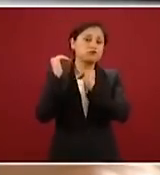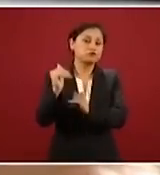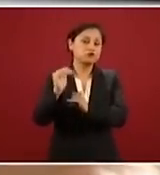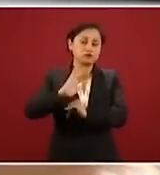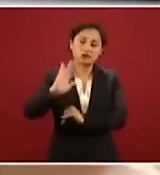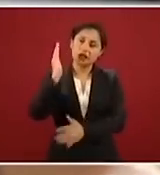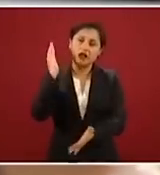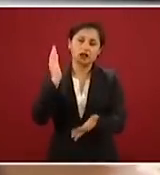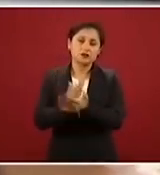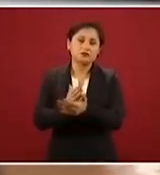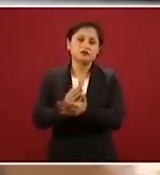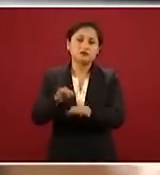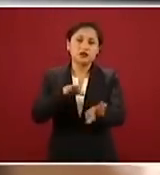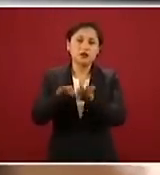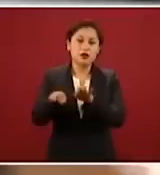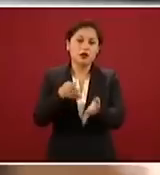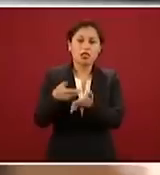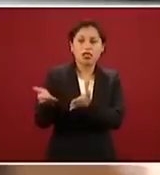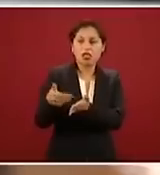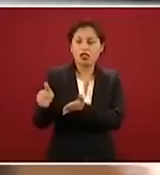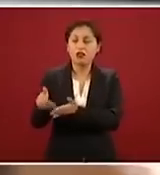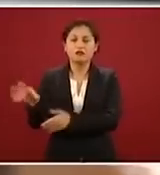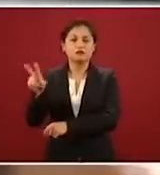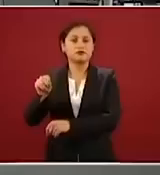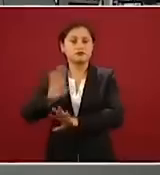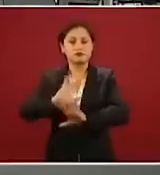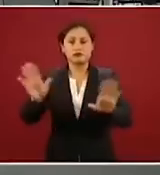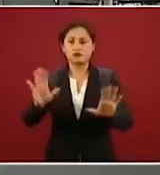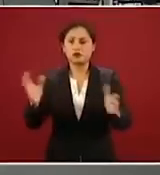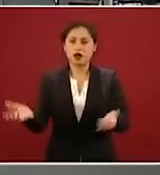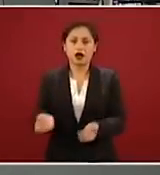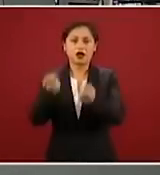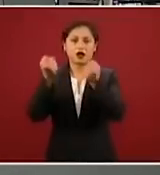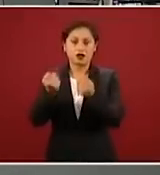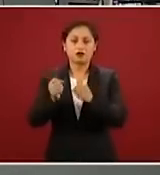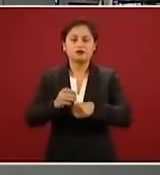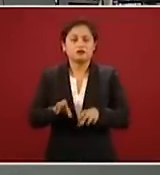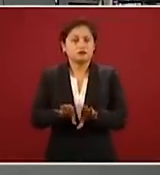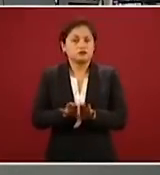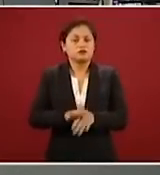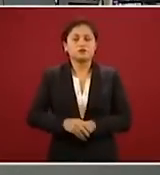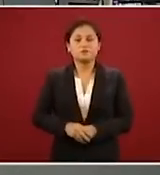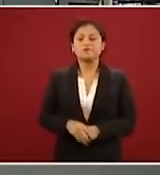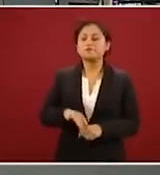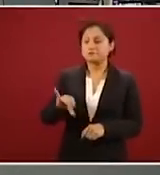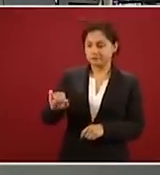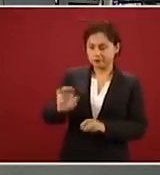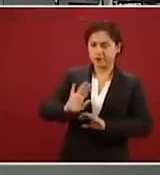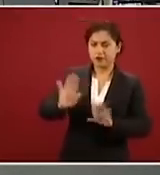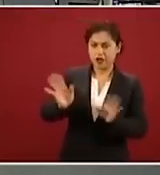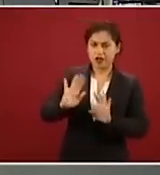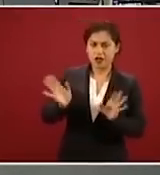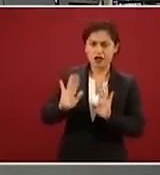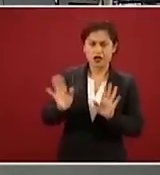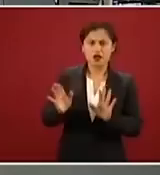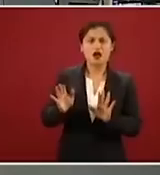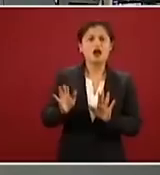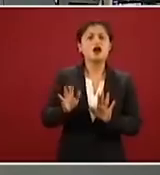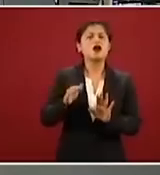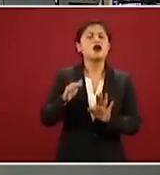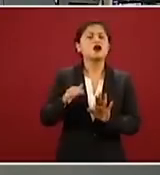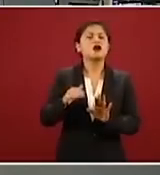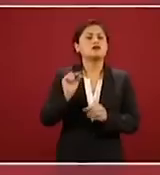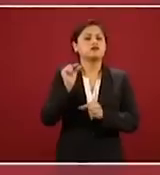empleos y que, por supuesto, esto, bueno, pues vaya avanzando esta industria de la construcción. Pues que ya es otra preocupación. Estamos avanzando, se están generando